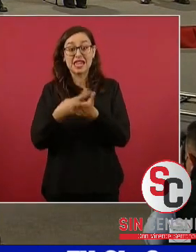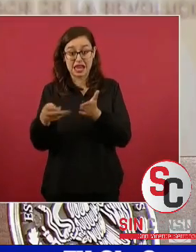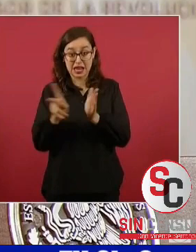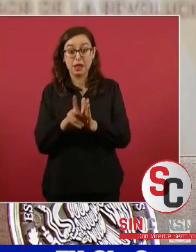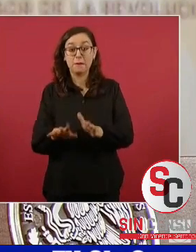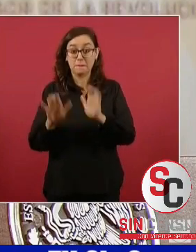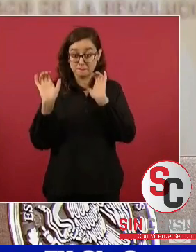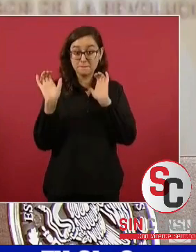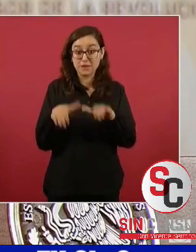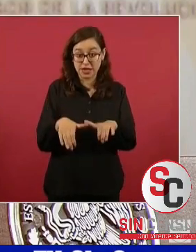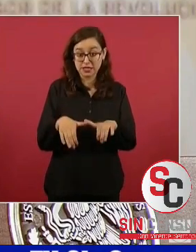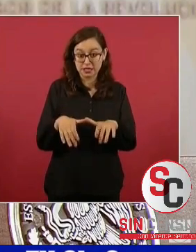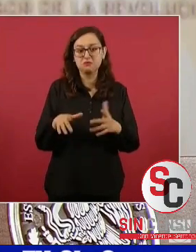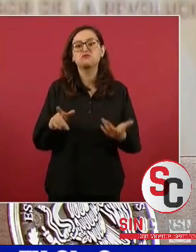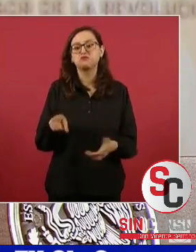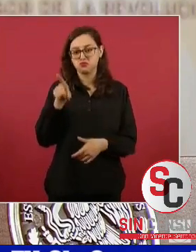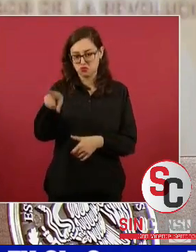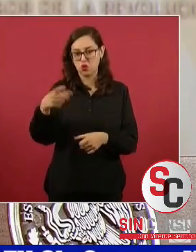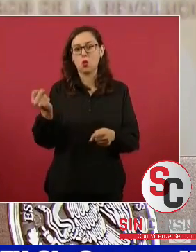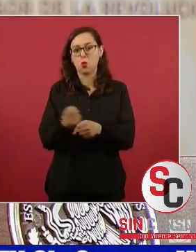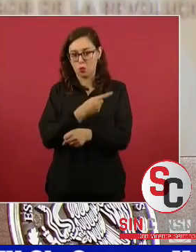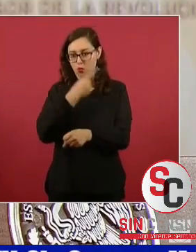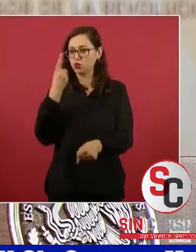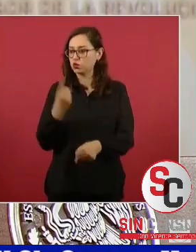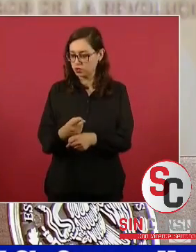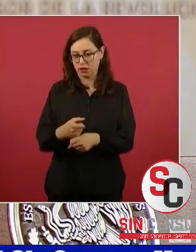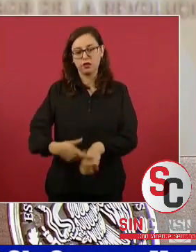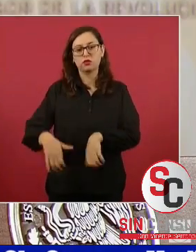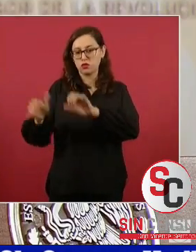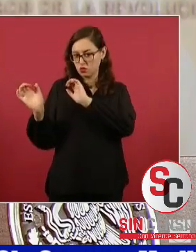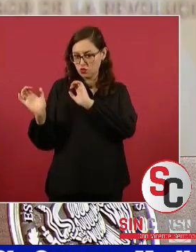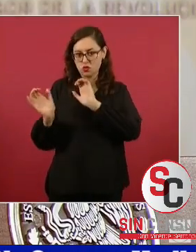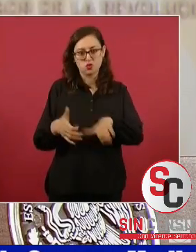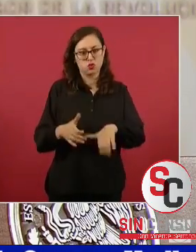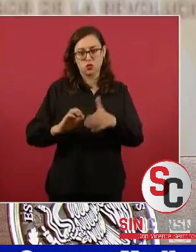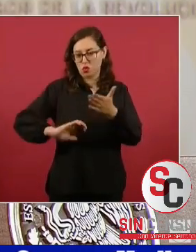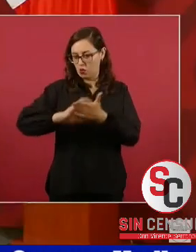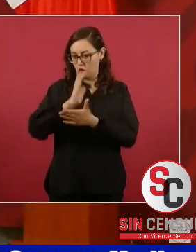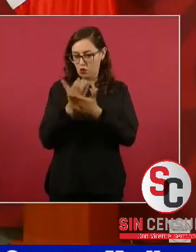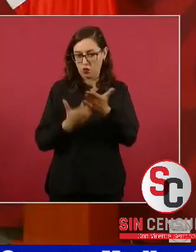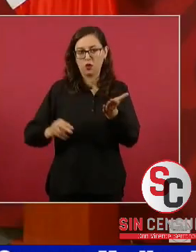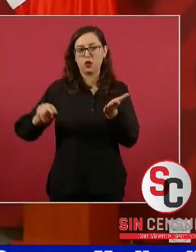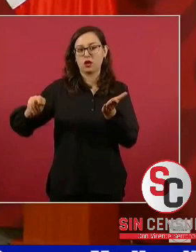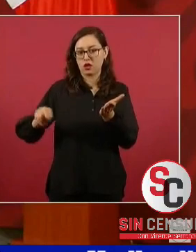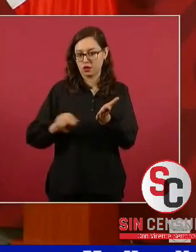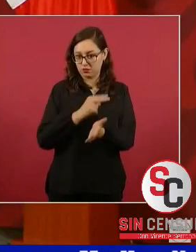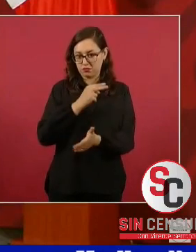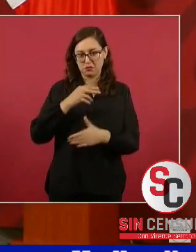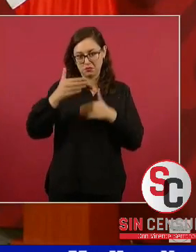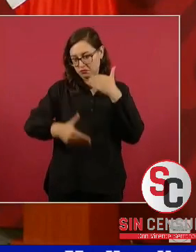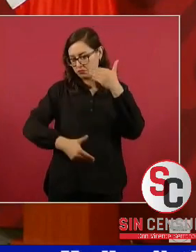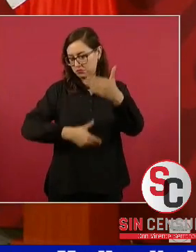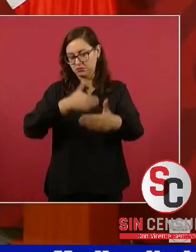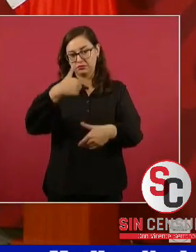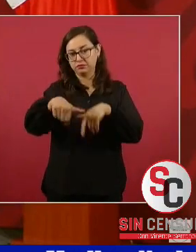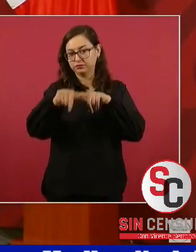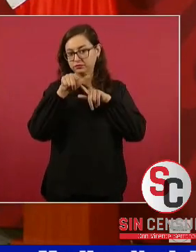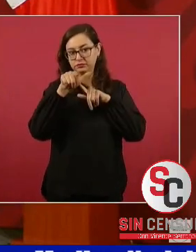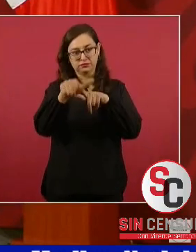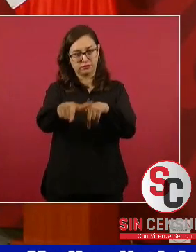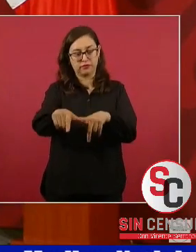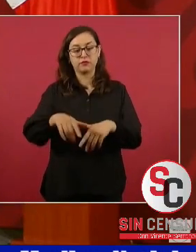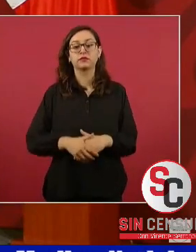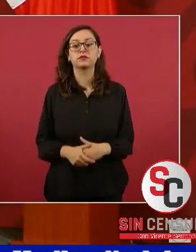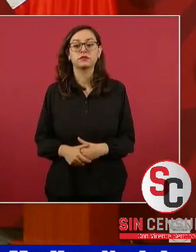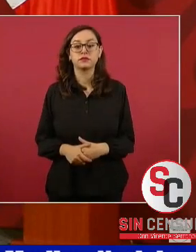entonces él será el primero en tener oportunidad de seguir el procedimiento hasta su contratación. Así es como vamos en este tema. Lo